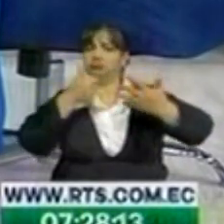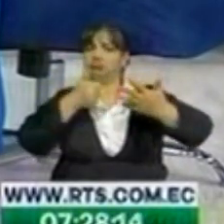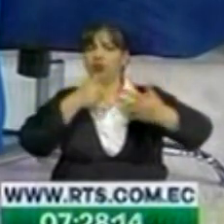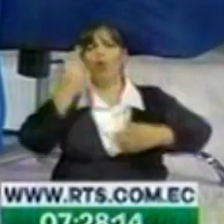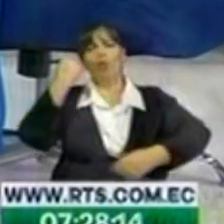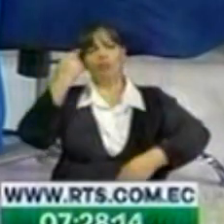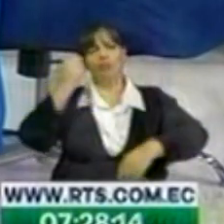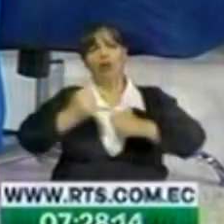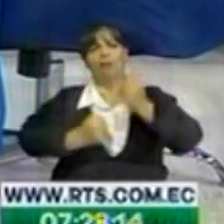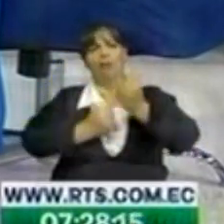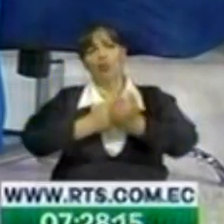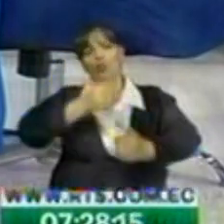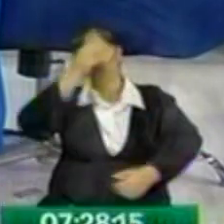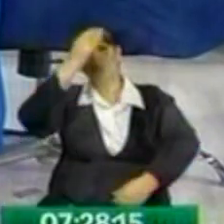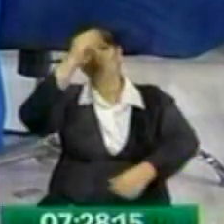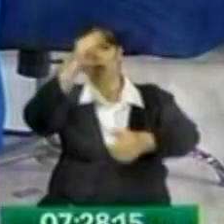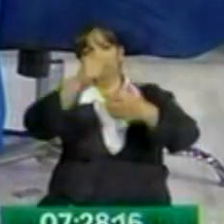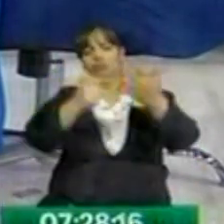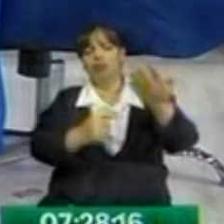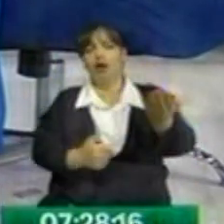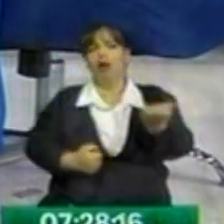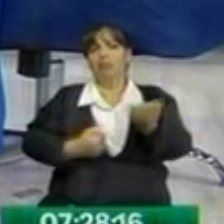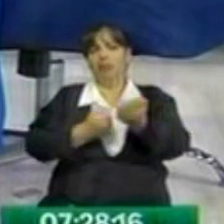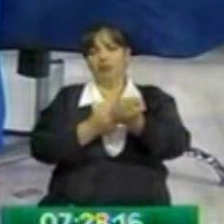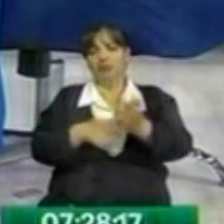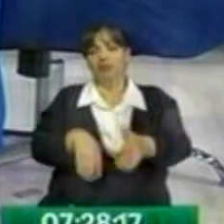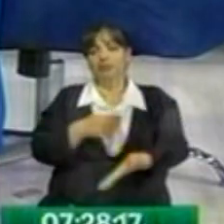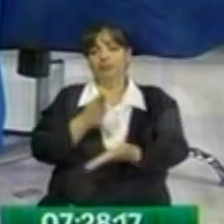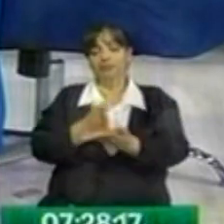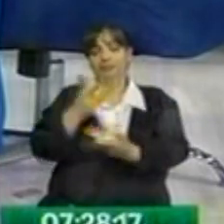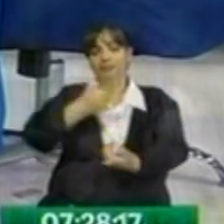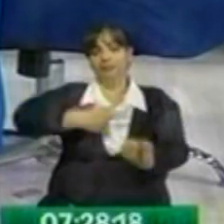Momento de ir a una brevísima pausa y enseguida regresamos con mucho más desde la noticia.